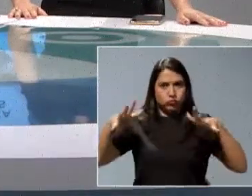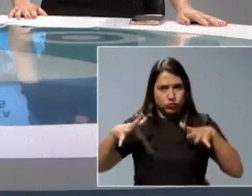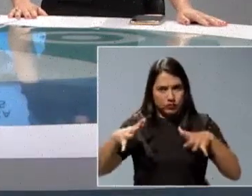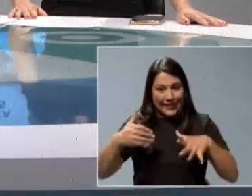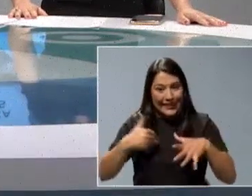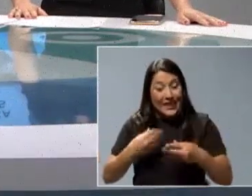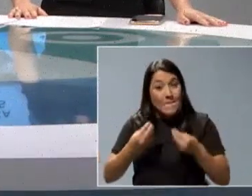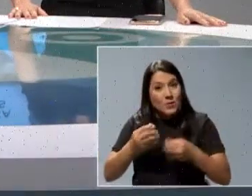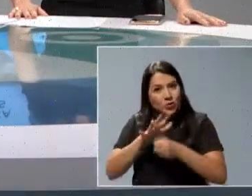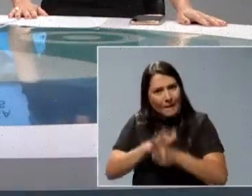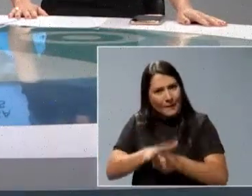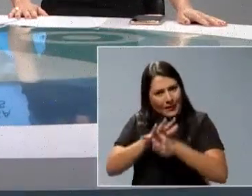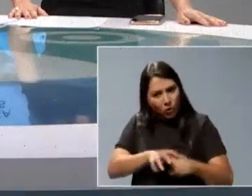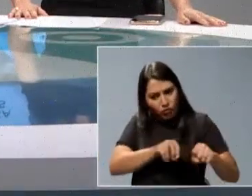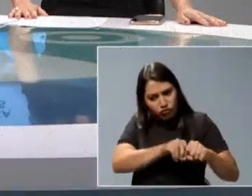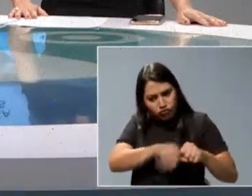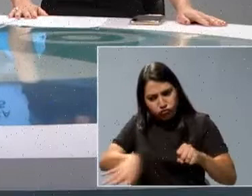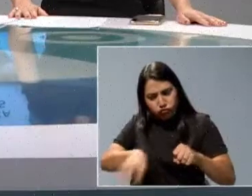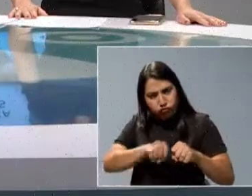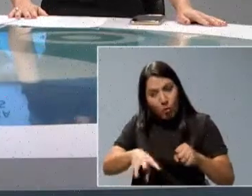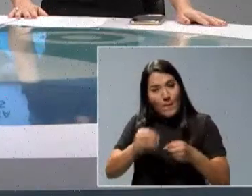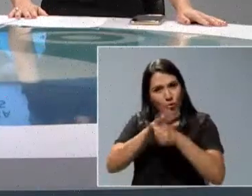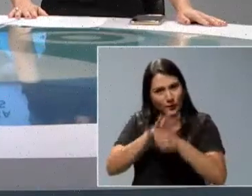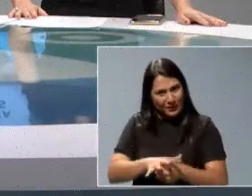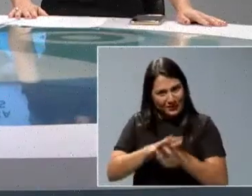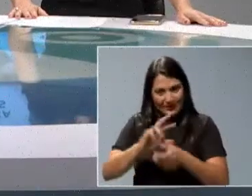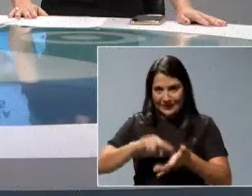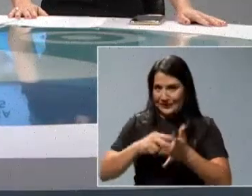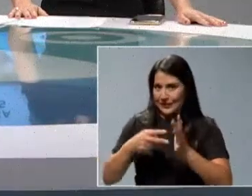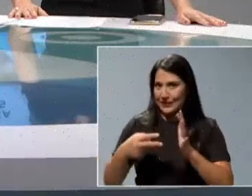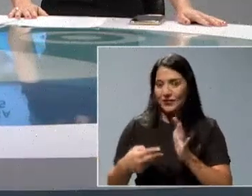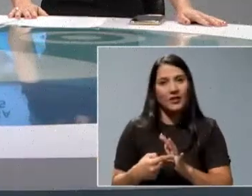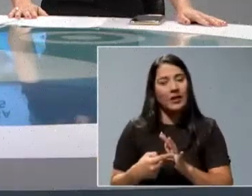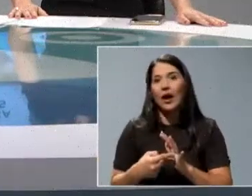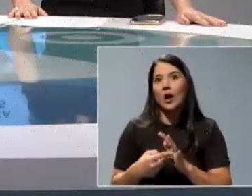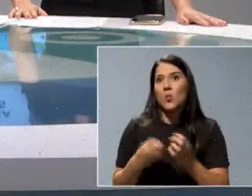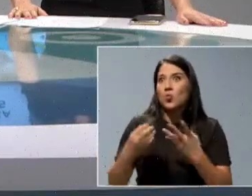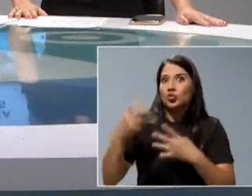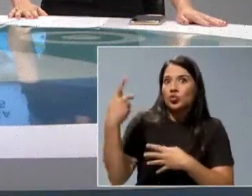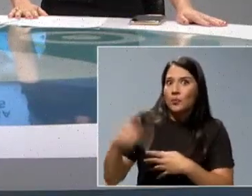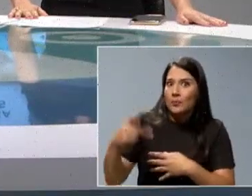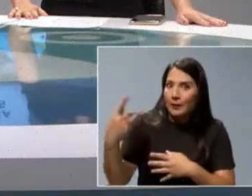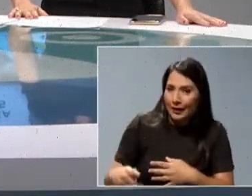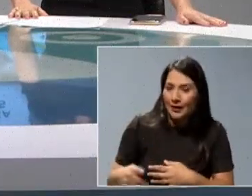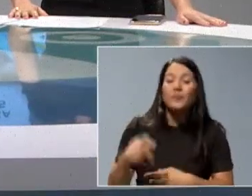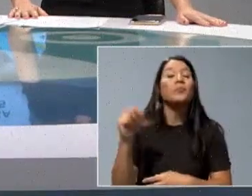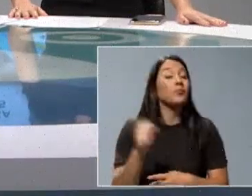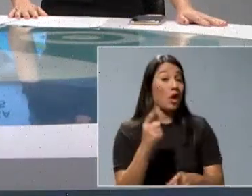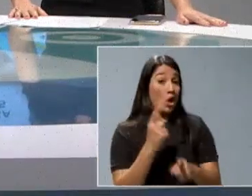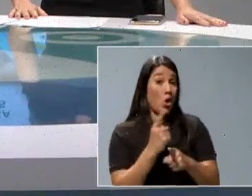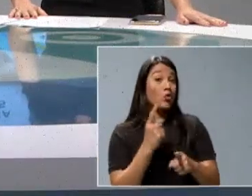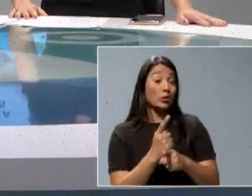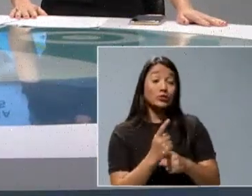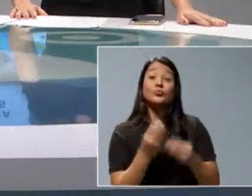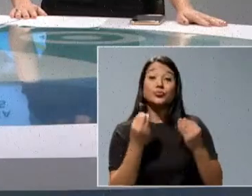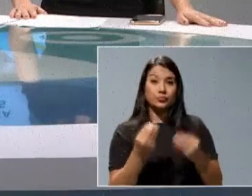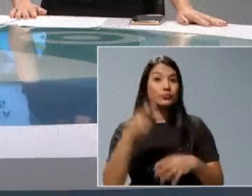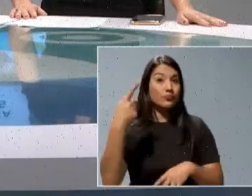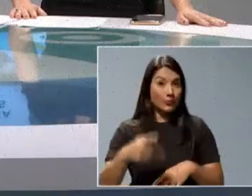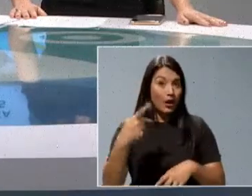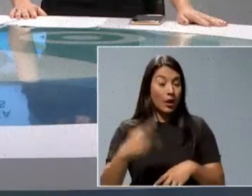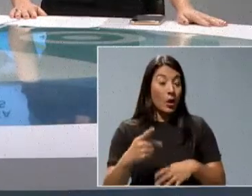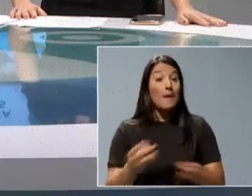cuadrada. Es meter las manos en un berenjenal. Así es sumamente riesgoso y más cuando